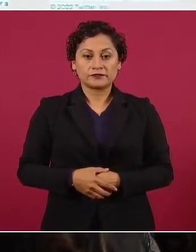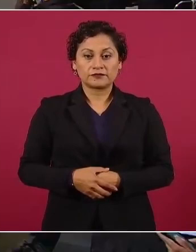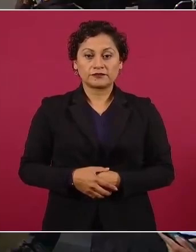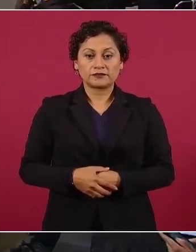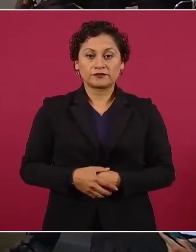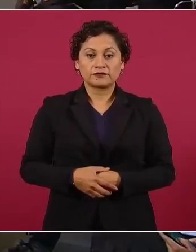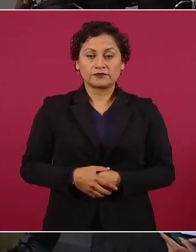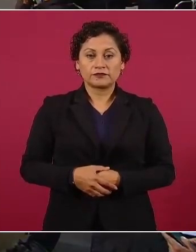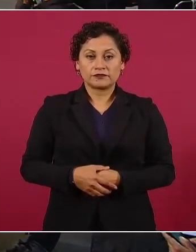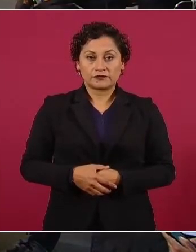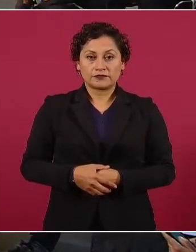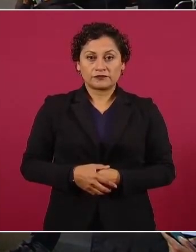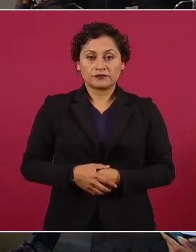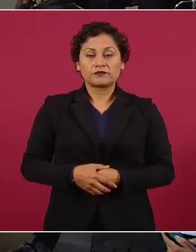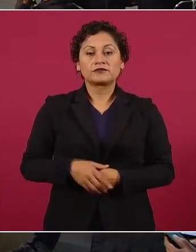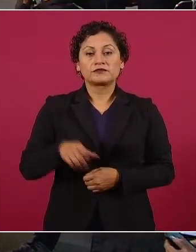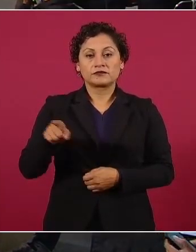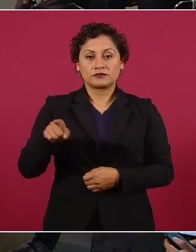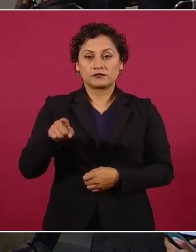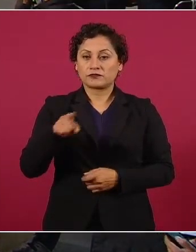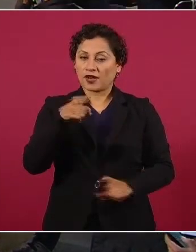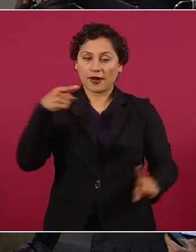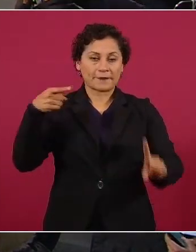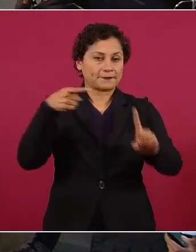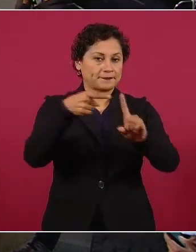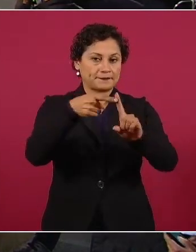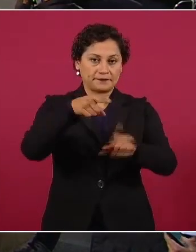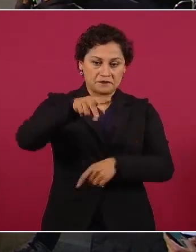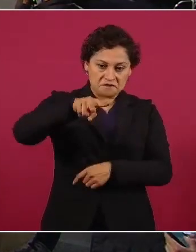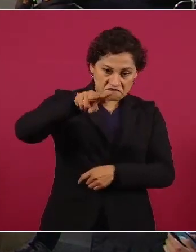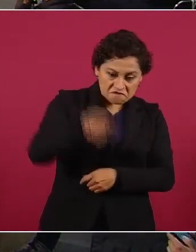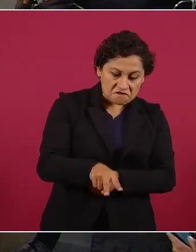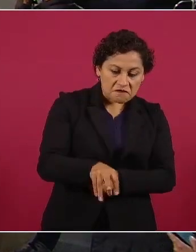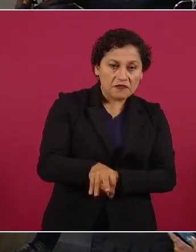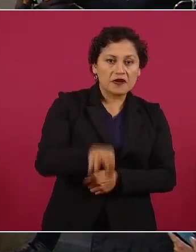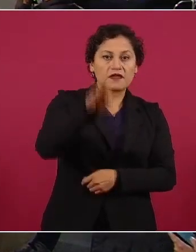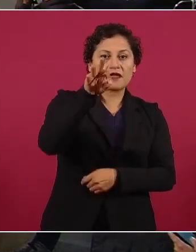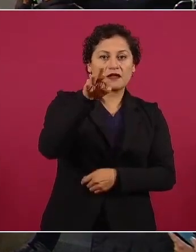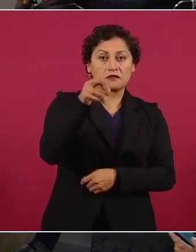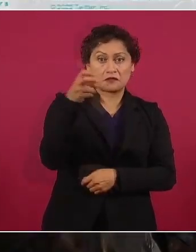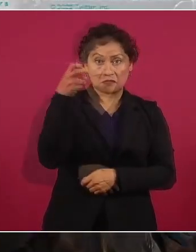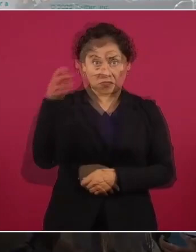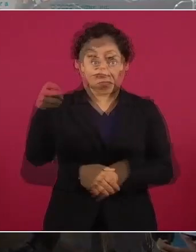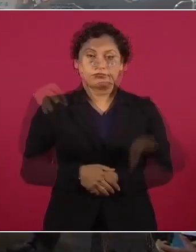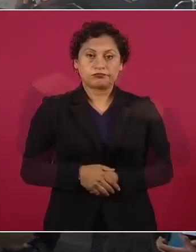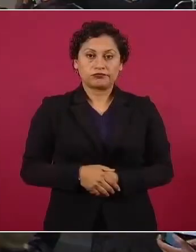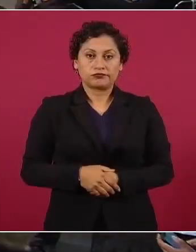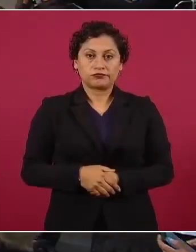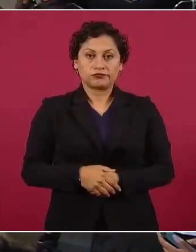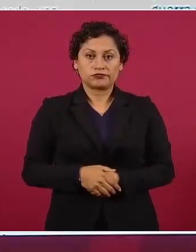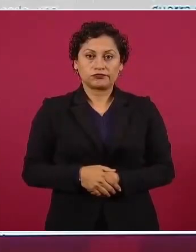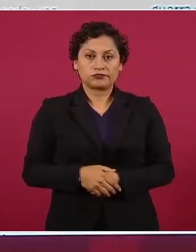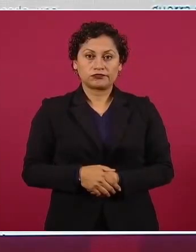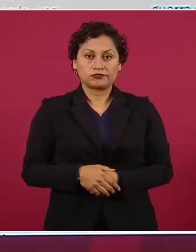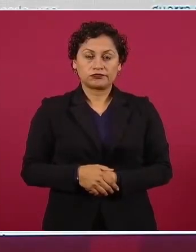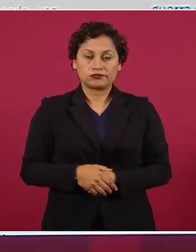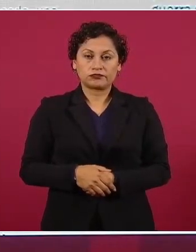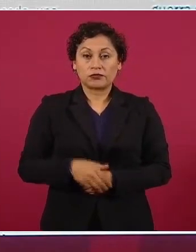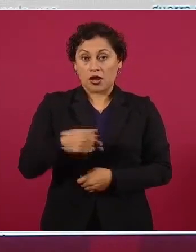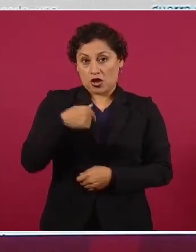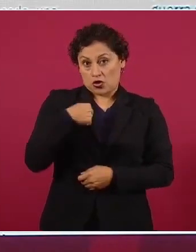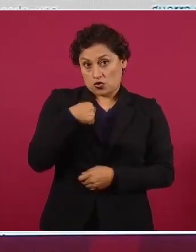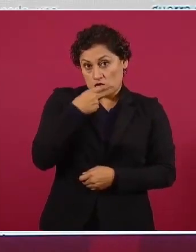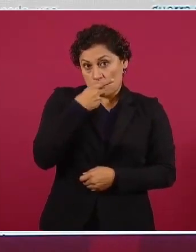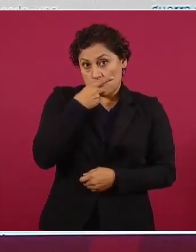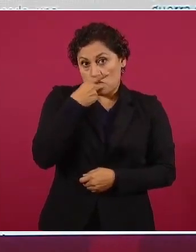en alas de la verdad cabe decir que es un documento apócrifo lo digo sin afán